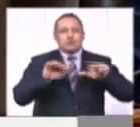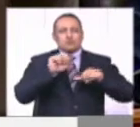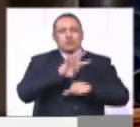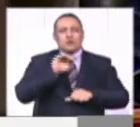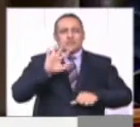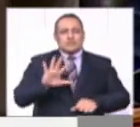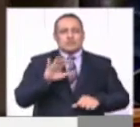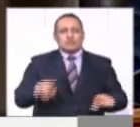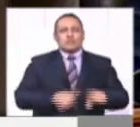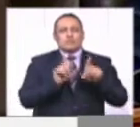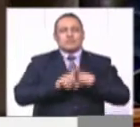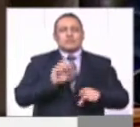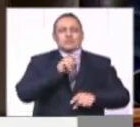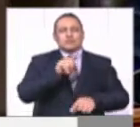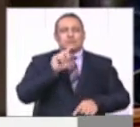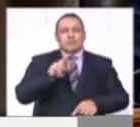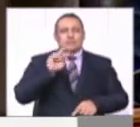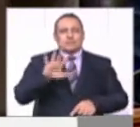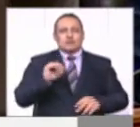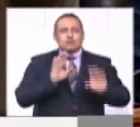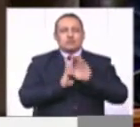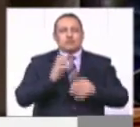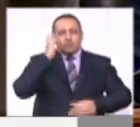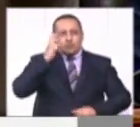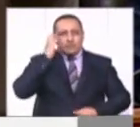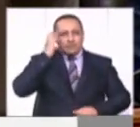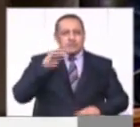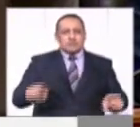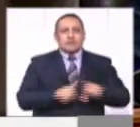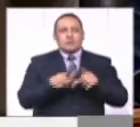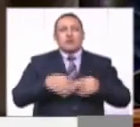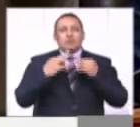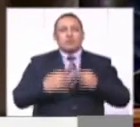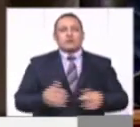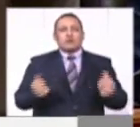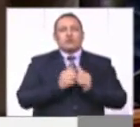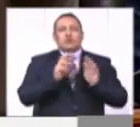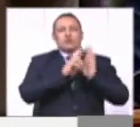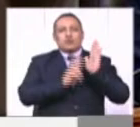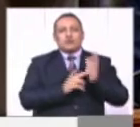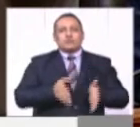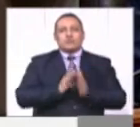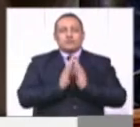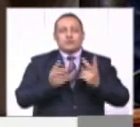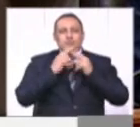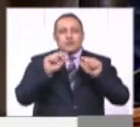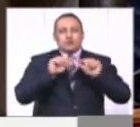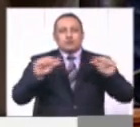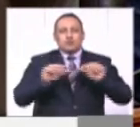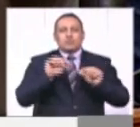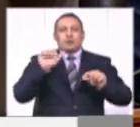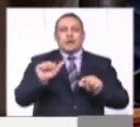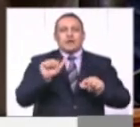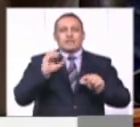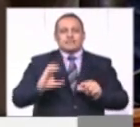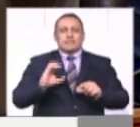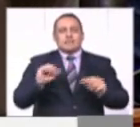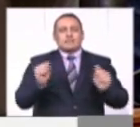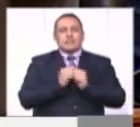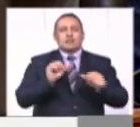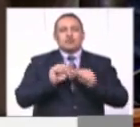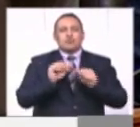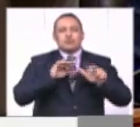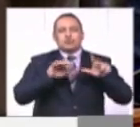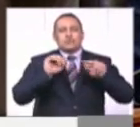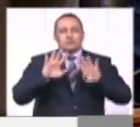45 y 125 de la Constitución al cumplir con los requisitos señalados en los literales A y C del artículo